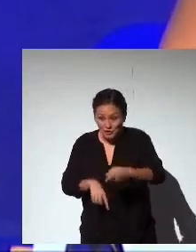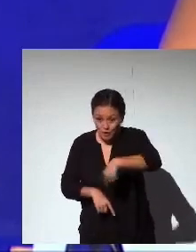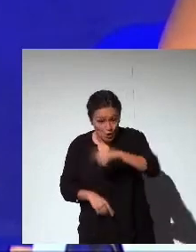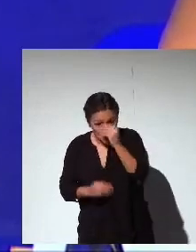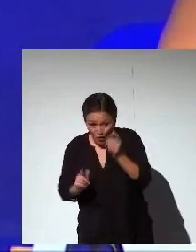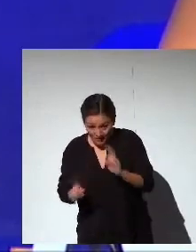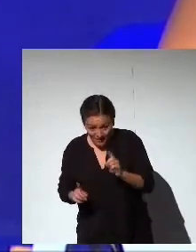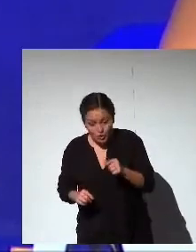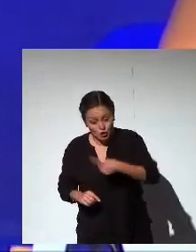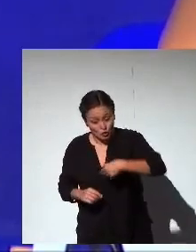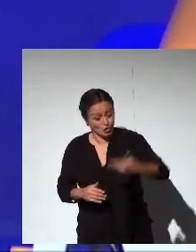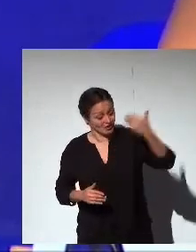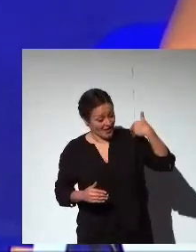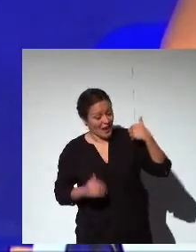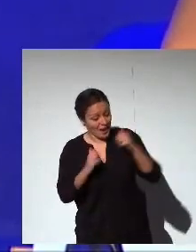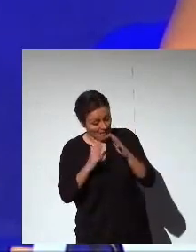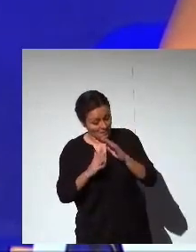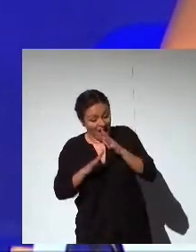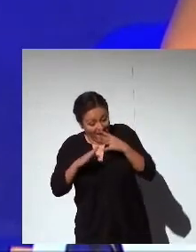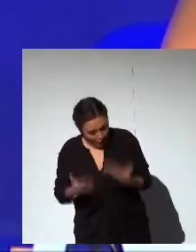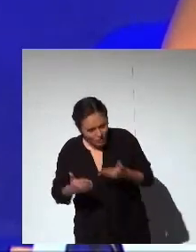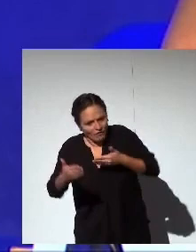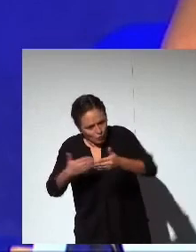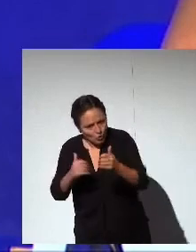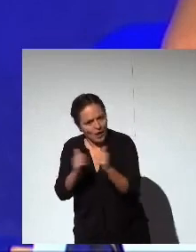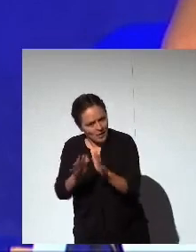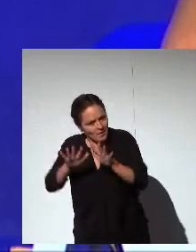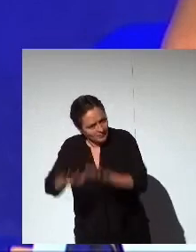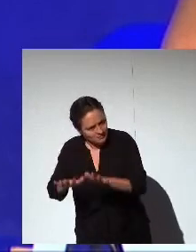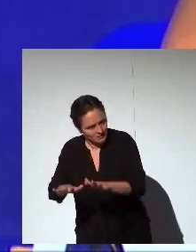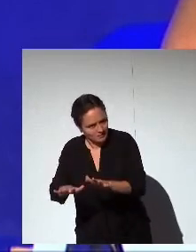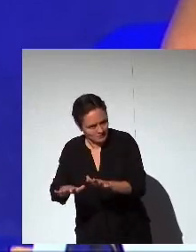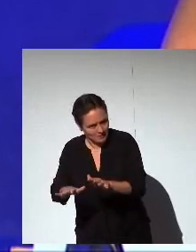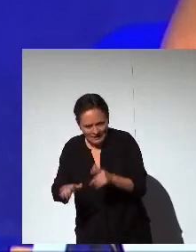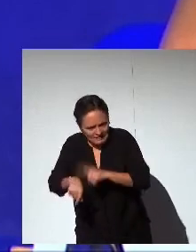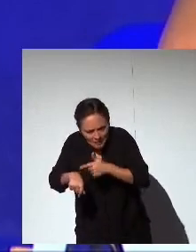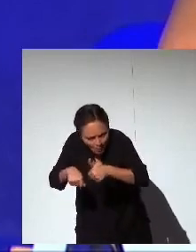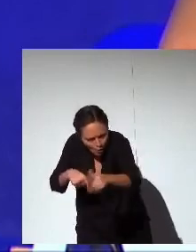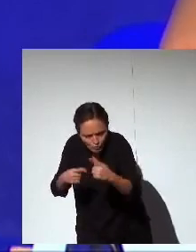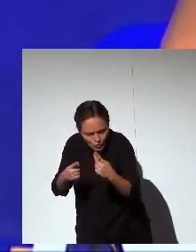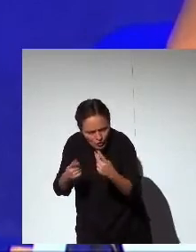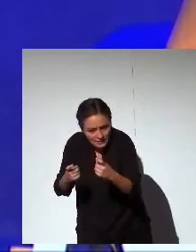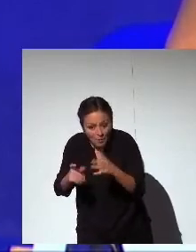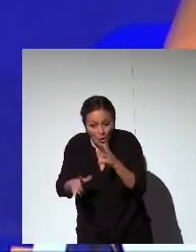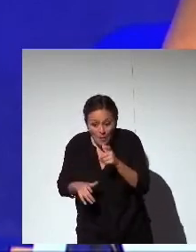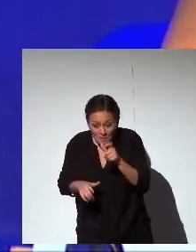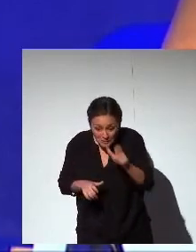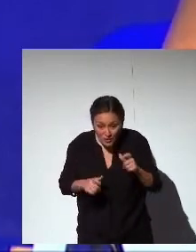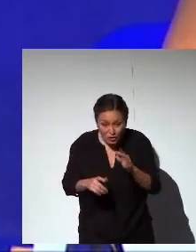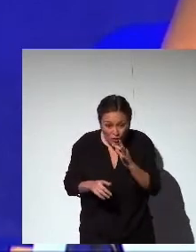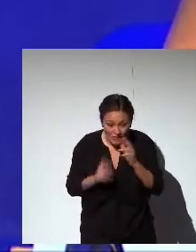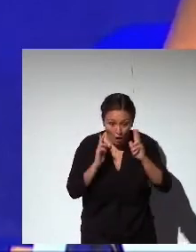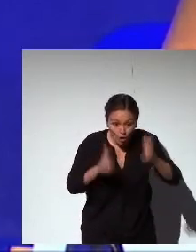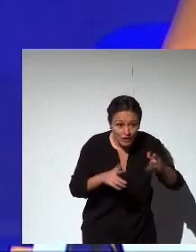La Palma y estaremos en La Palma el tiempo que haga falta. No nos olvidemos que hay personas aún desplazadas en los hoteles que no pueden volver, sobre todo en